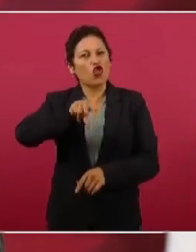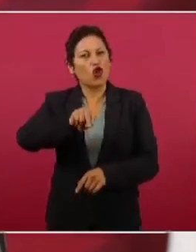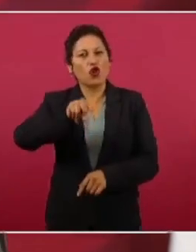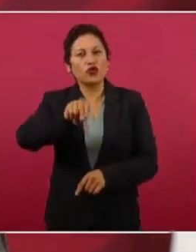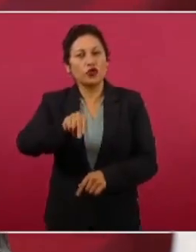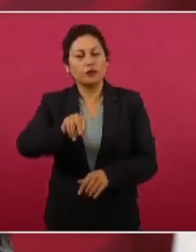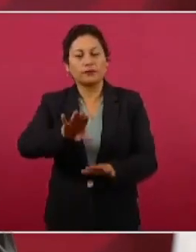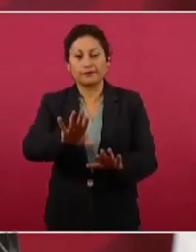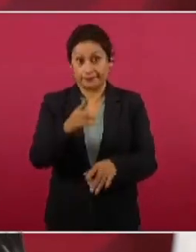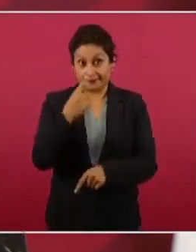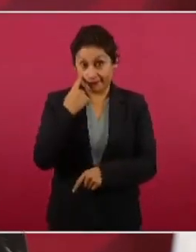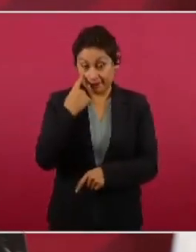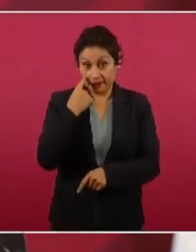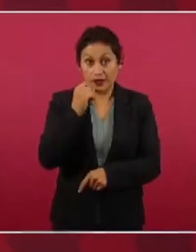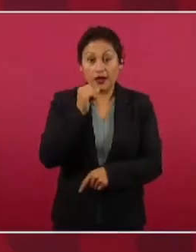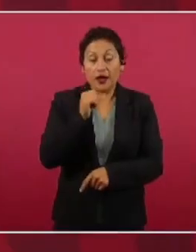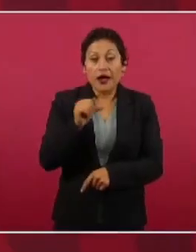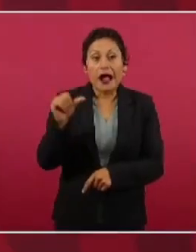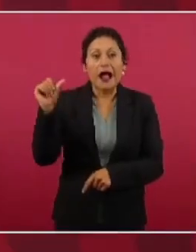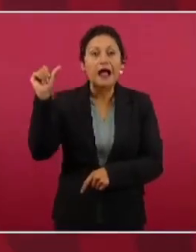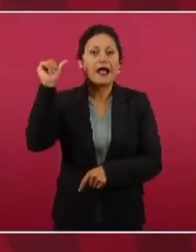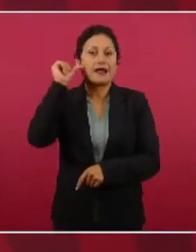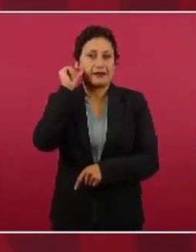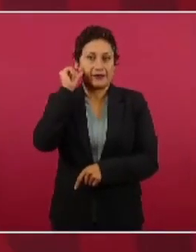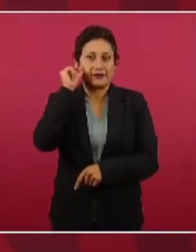Ayer que pusimos